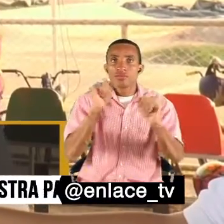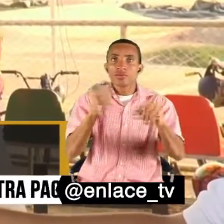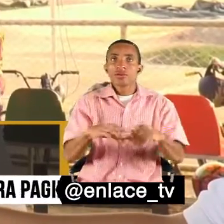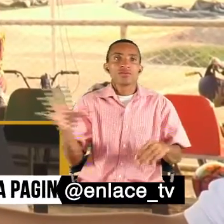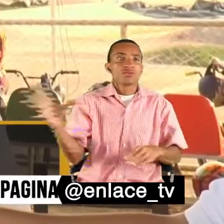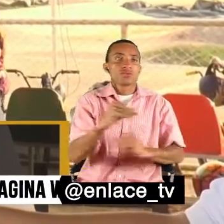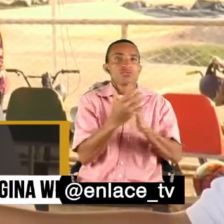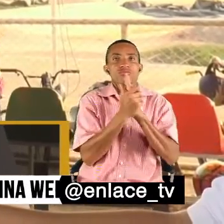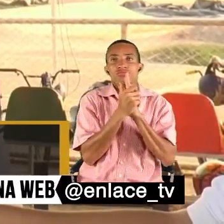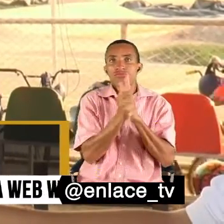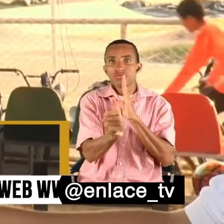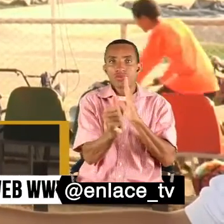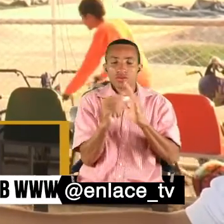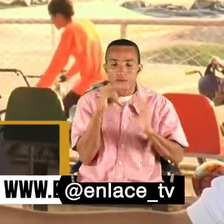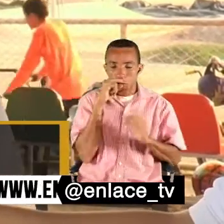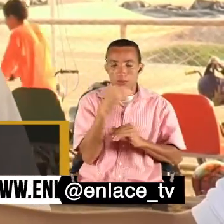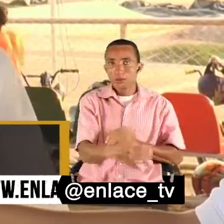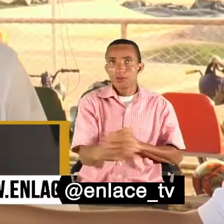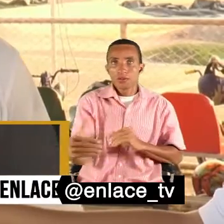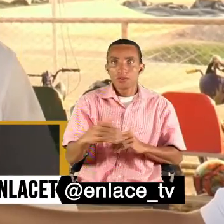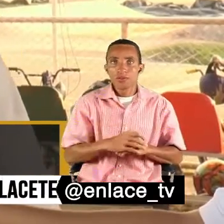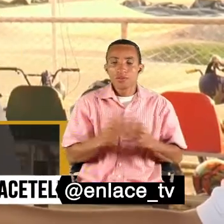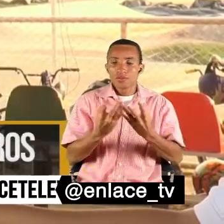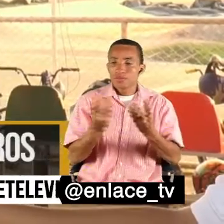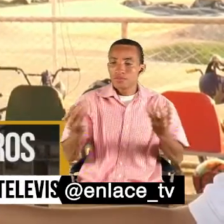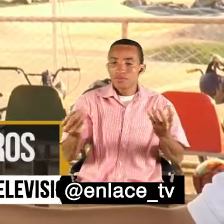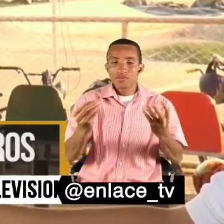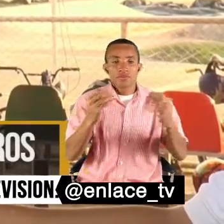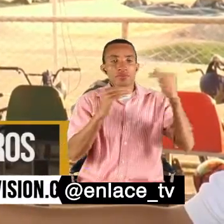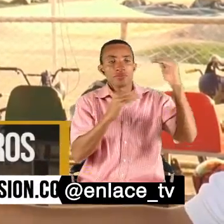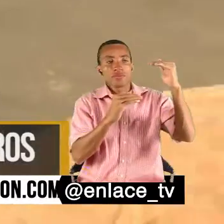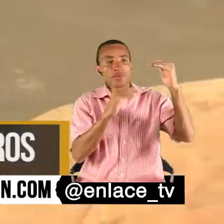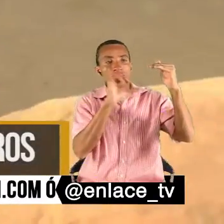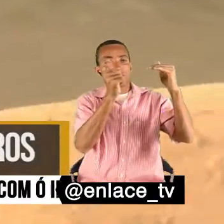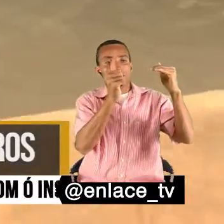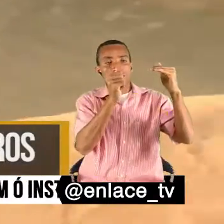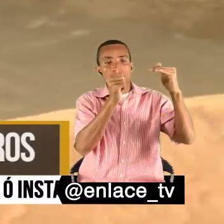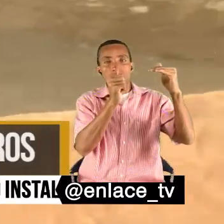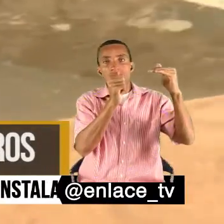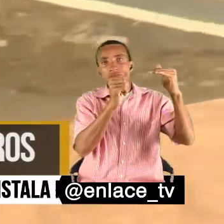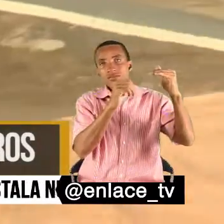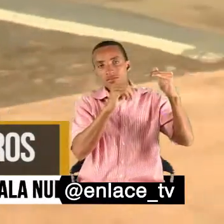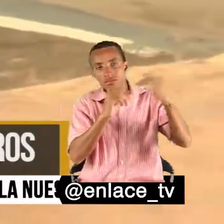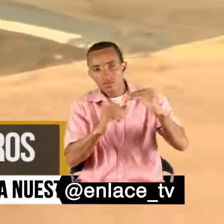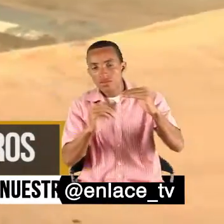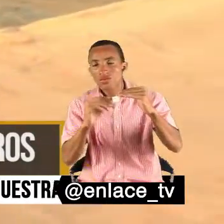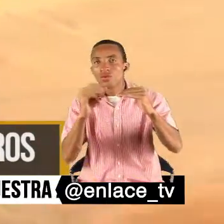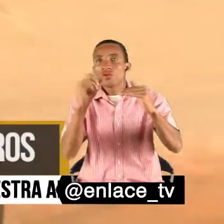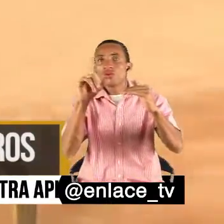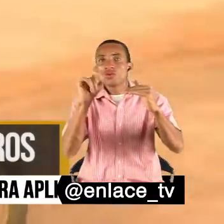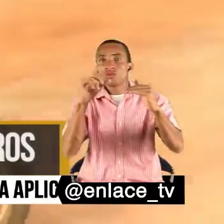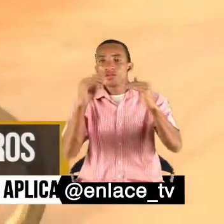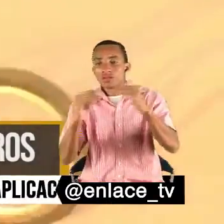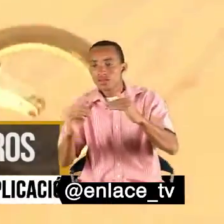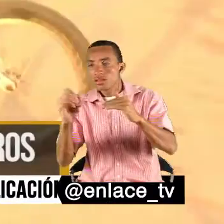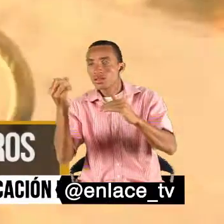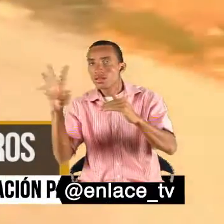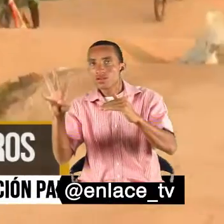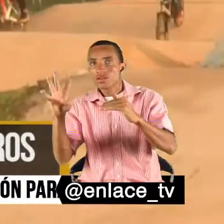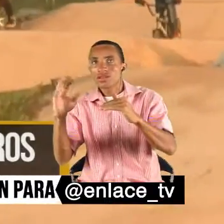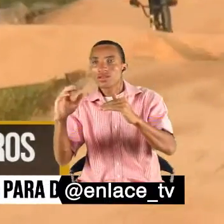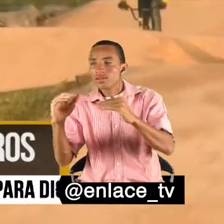son semilleros y se van a dividir en diferentes categorías como 10 años y menos, 11 a 14 años y 15 años y más, también